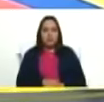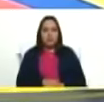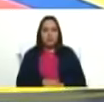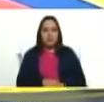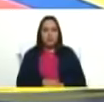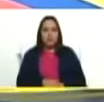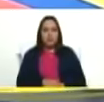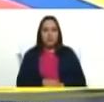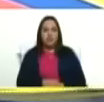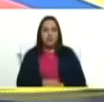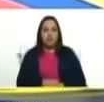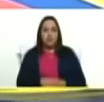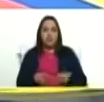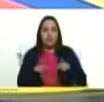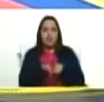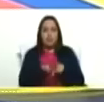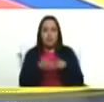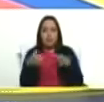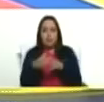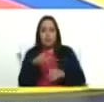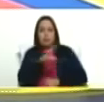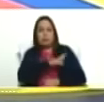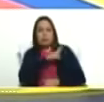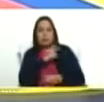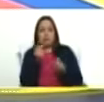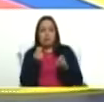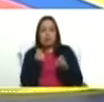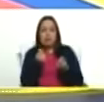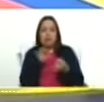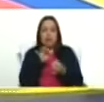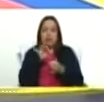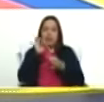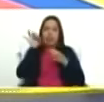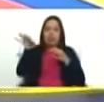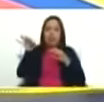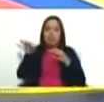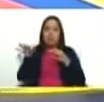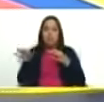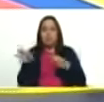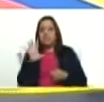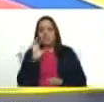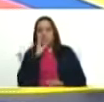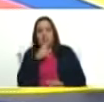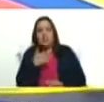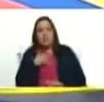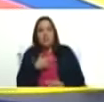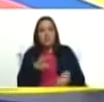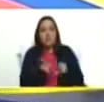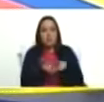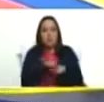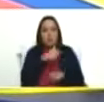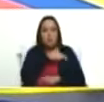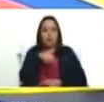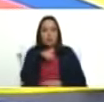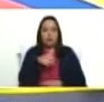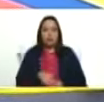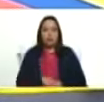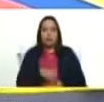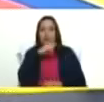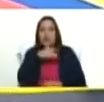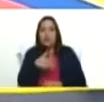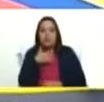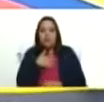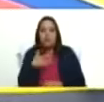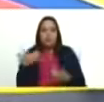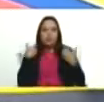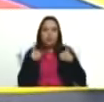oligarquía, como son ellos, por allá, que no sienten como uno, que no sienten el